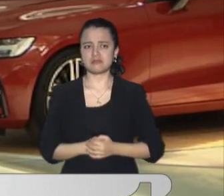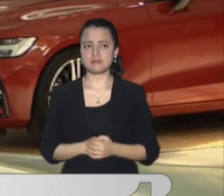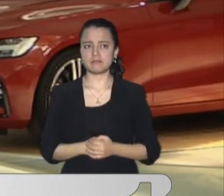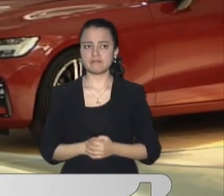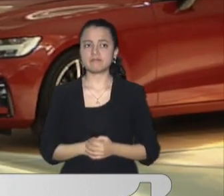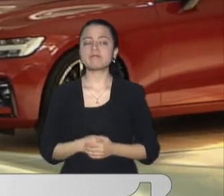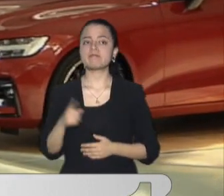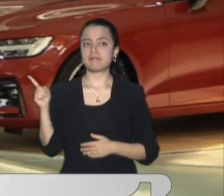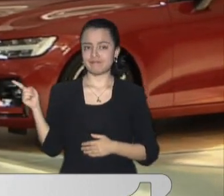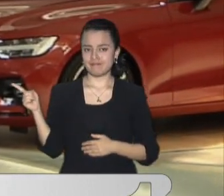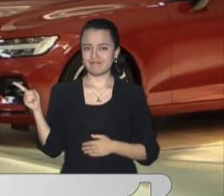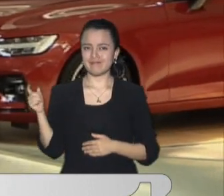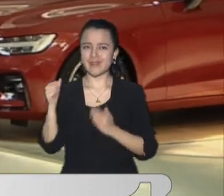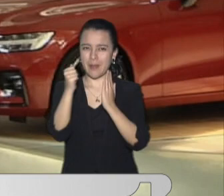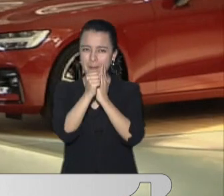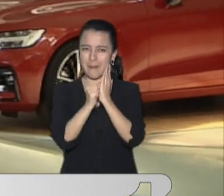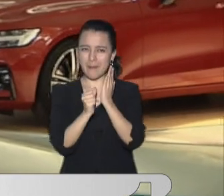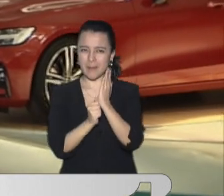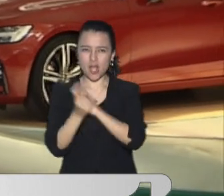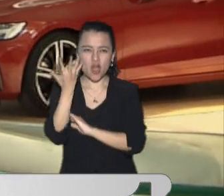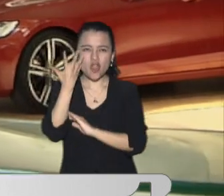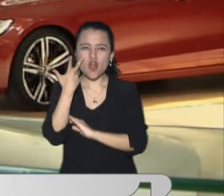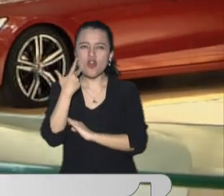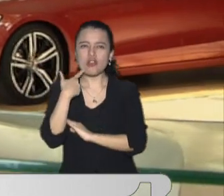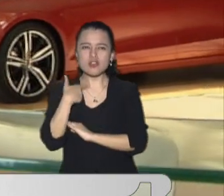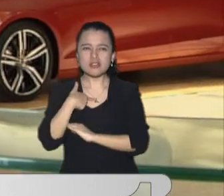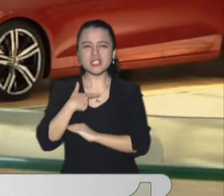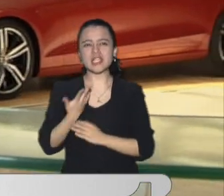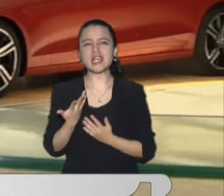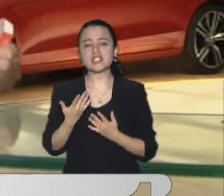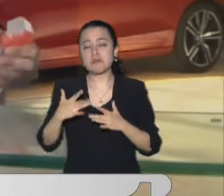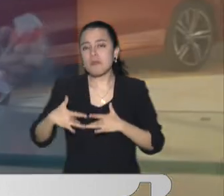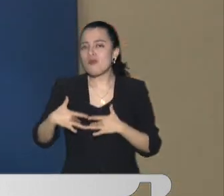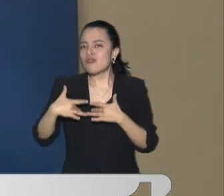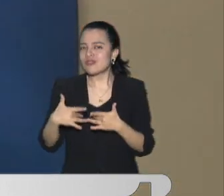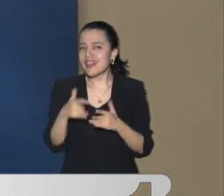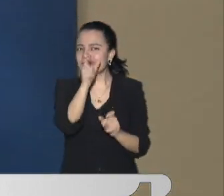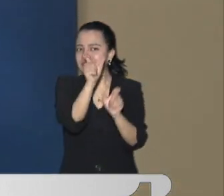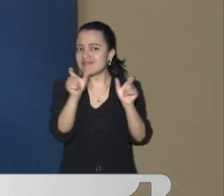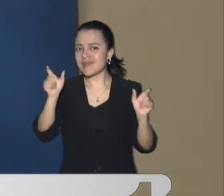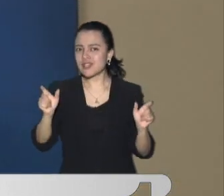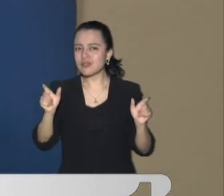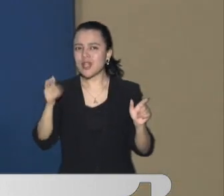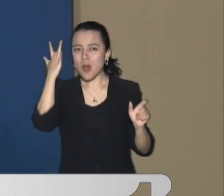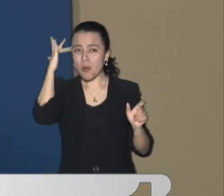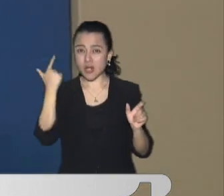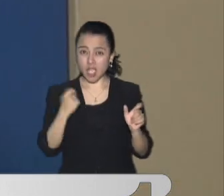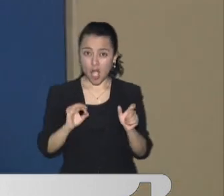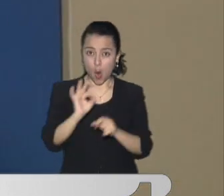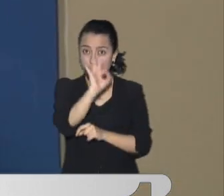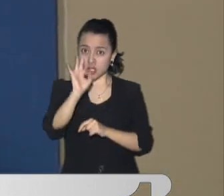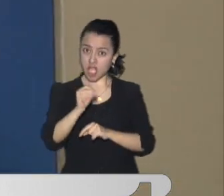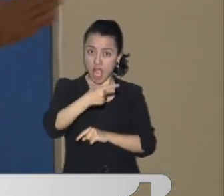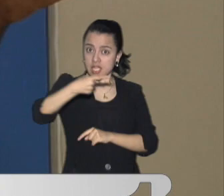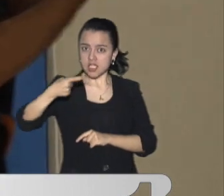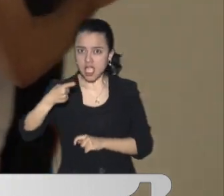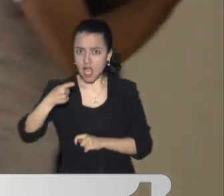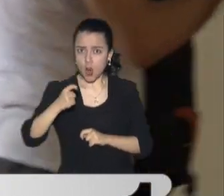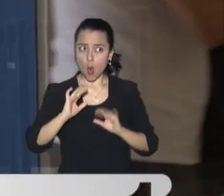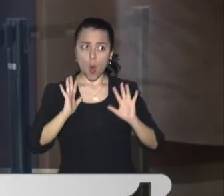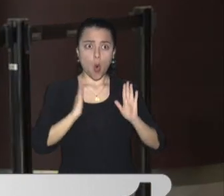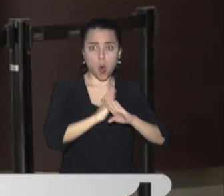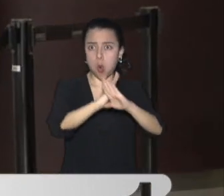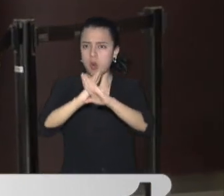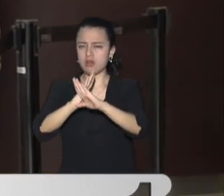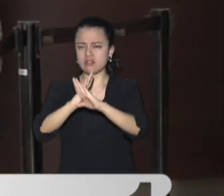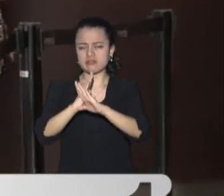Las medidas y prácticas cotidianas de bioseguridad se consideran voluntarias por su baja eficacia frente a la transmisión del